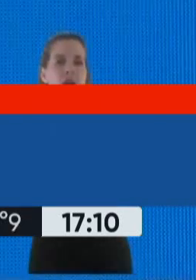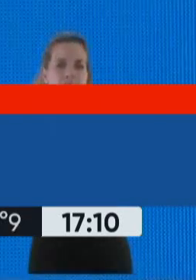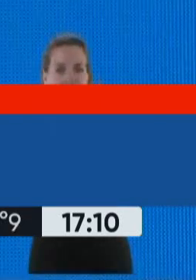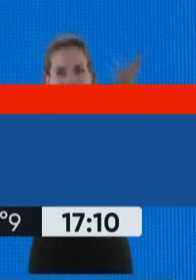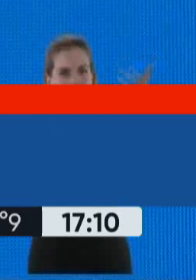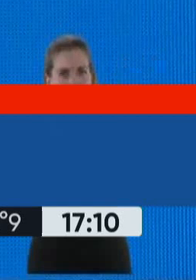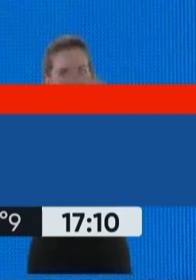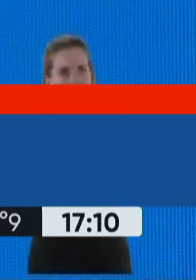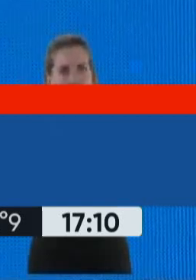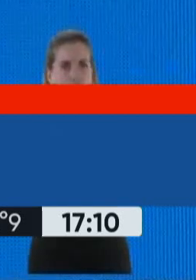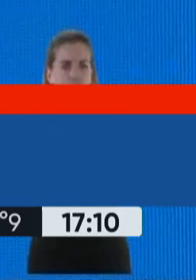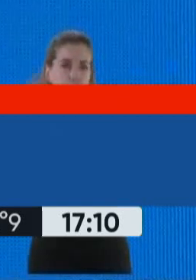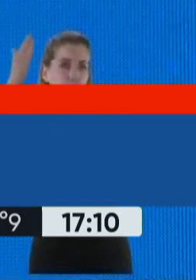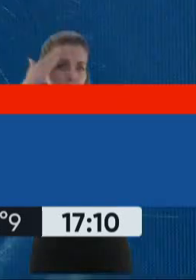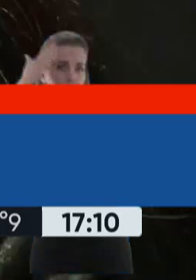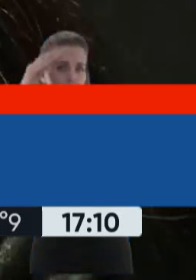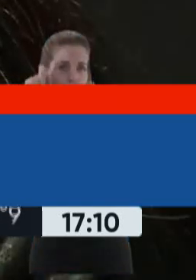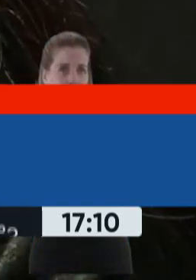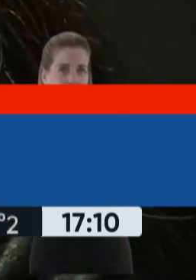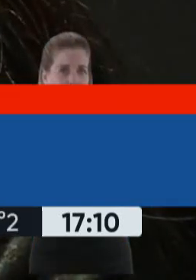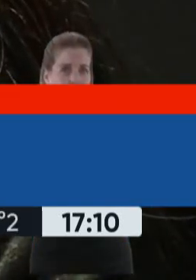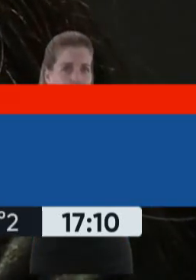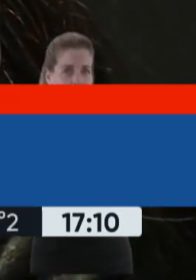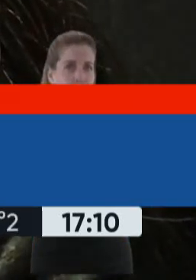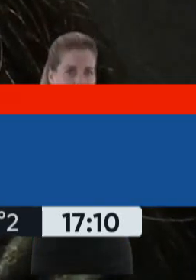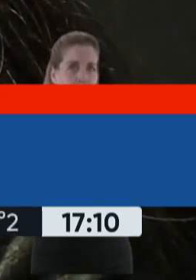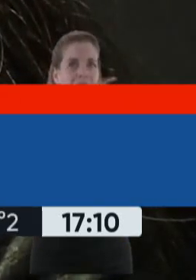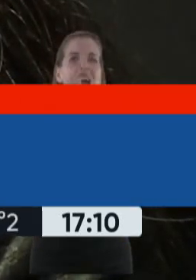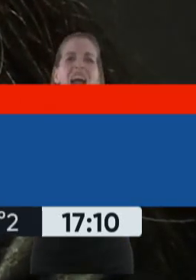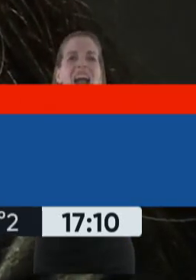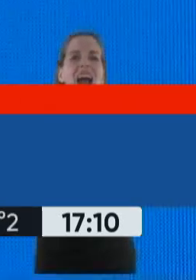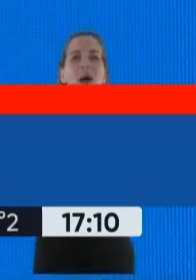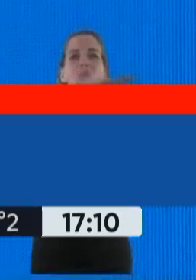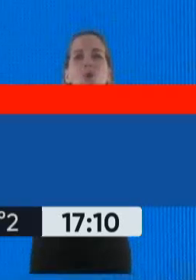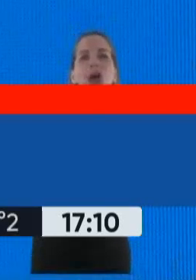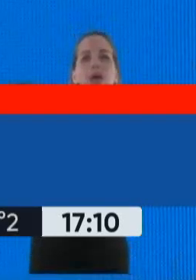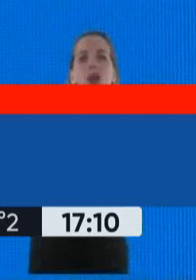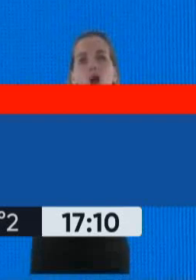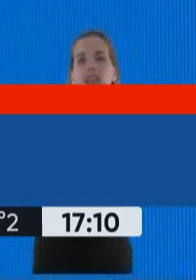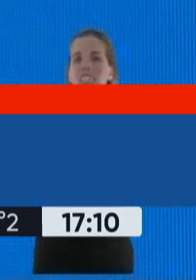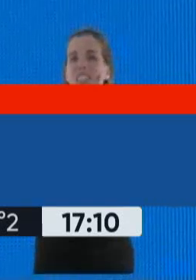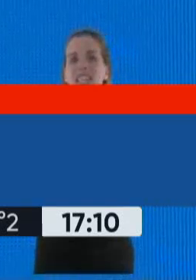Todas las expresiones artísticas que hacen a los pueblos singulares.